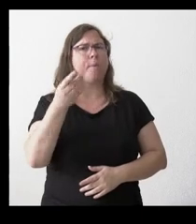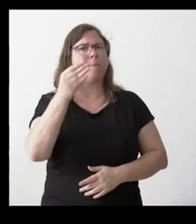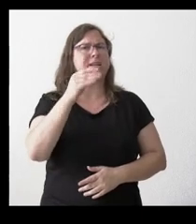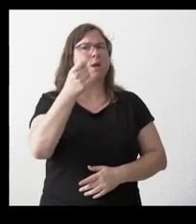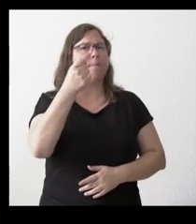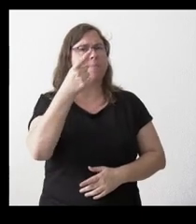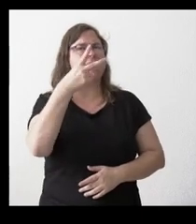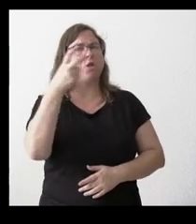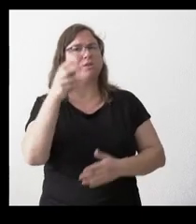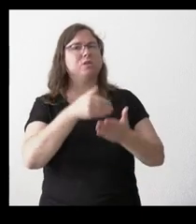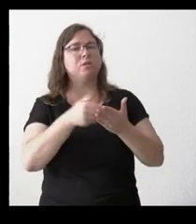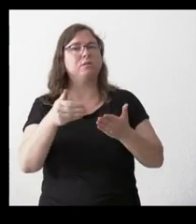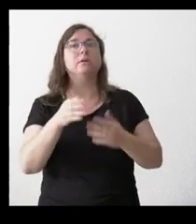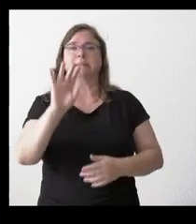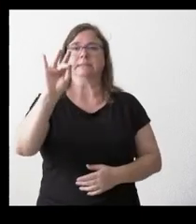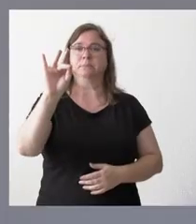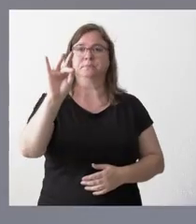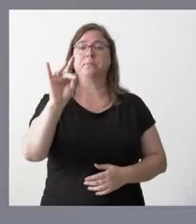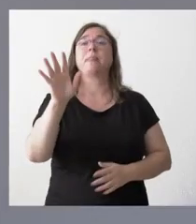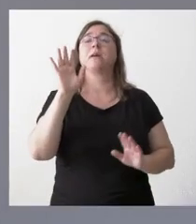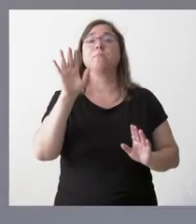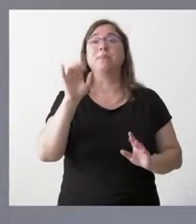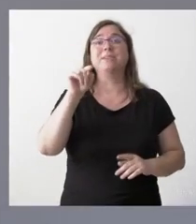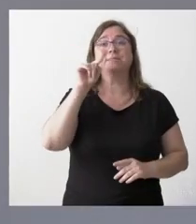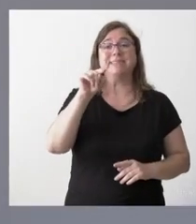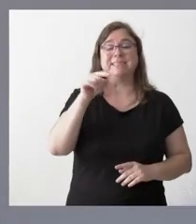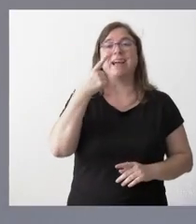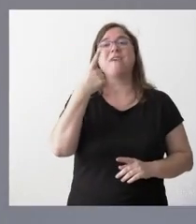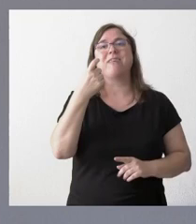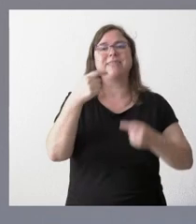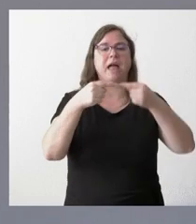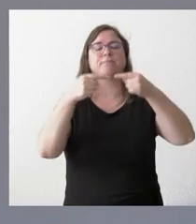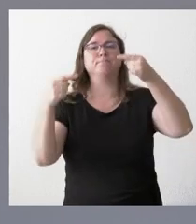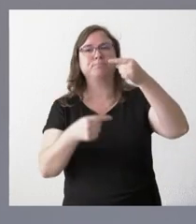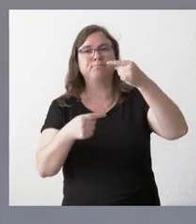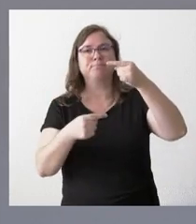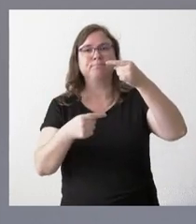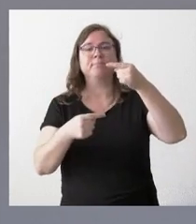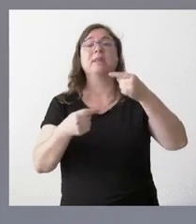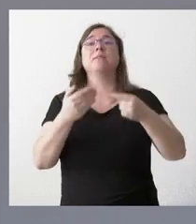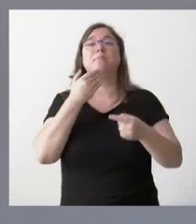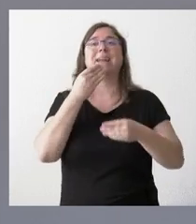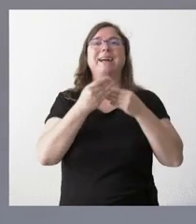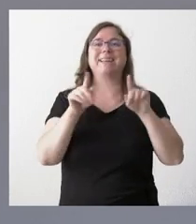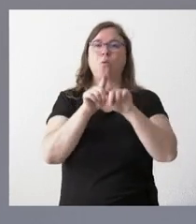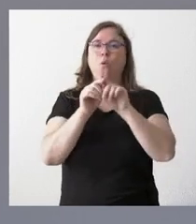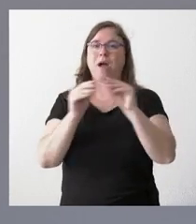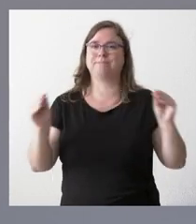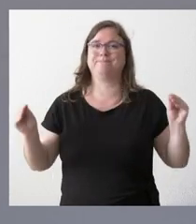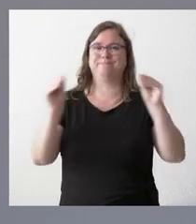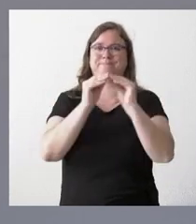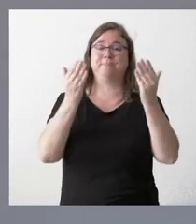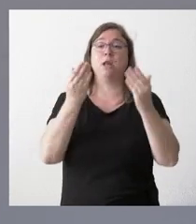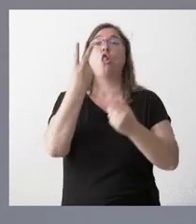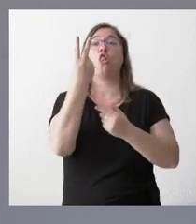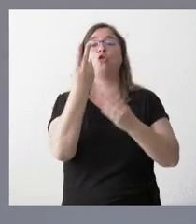1.200 millones? Así, sí, 1.300. Lo que pasa es que, como les digo, de ahí tiene usted que restar las cantidades para hacer la homogeneidad de otras cantidades que